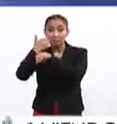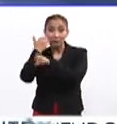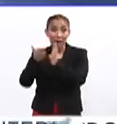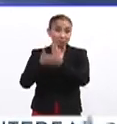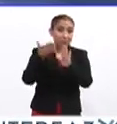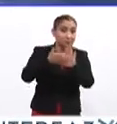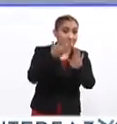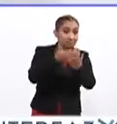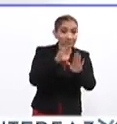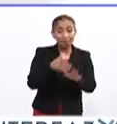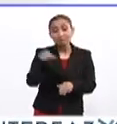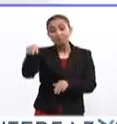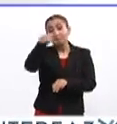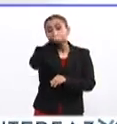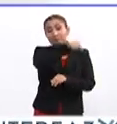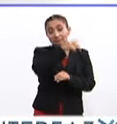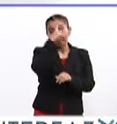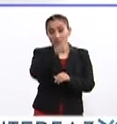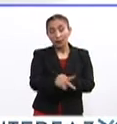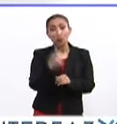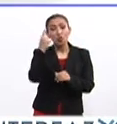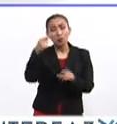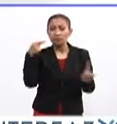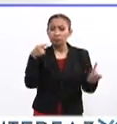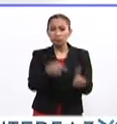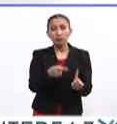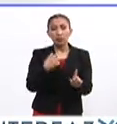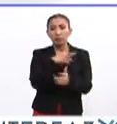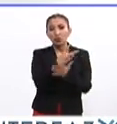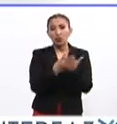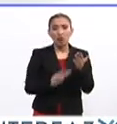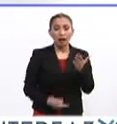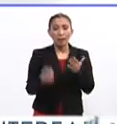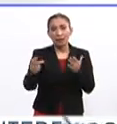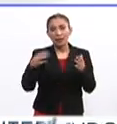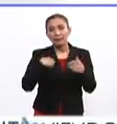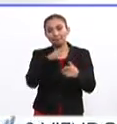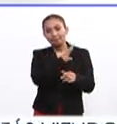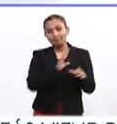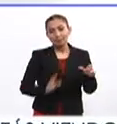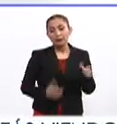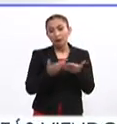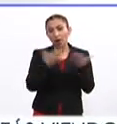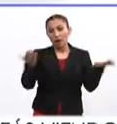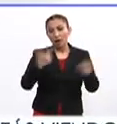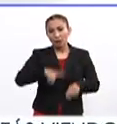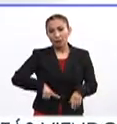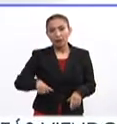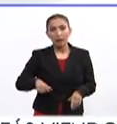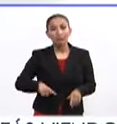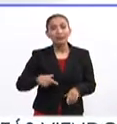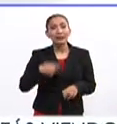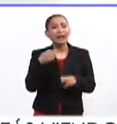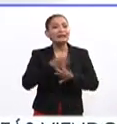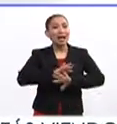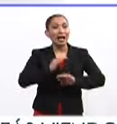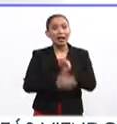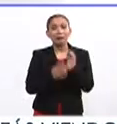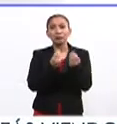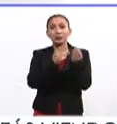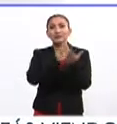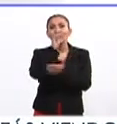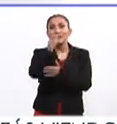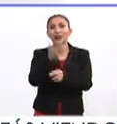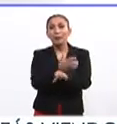plantea instalar en el país, uno de sus principales programas de campaña y por supuesto ahora de gobierno. Hasta aquí llegamos,